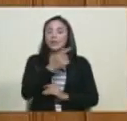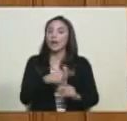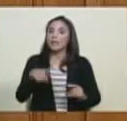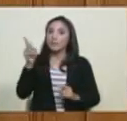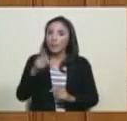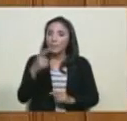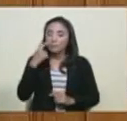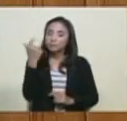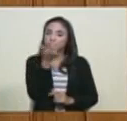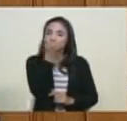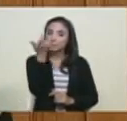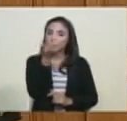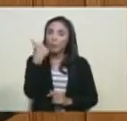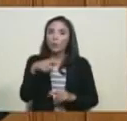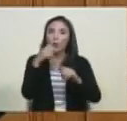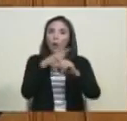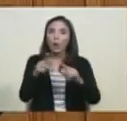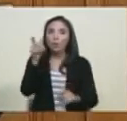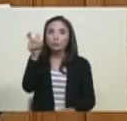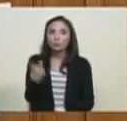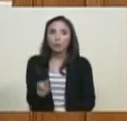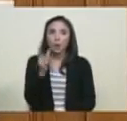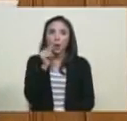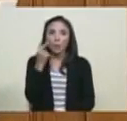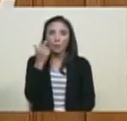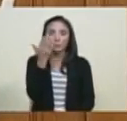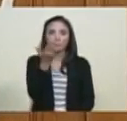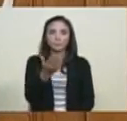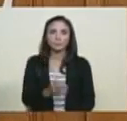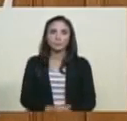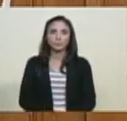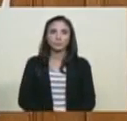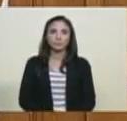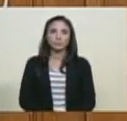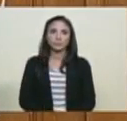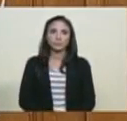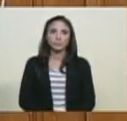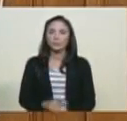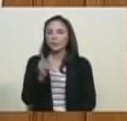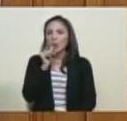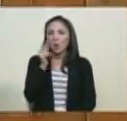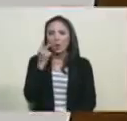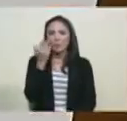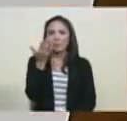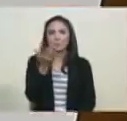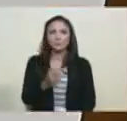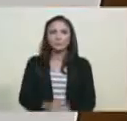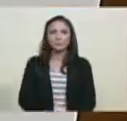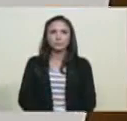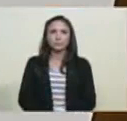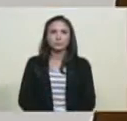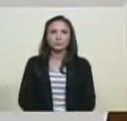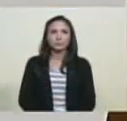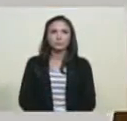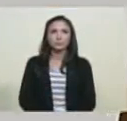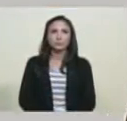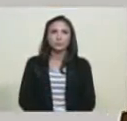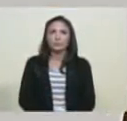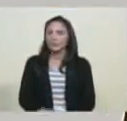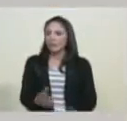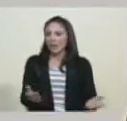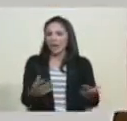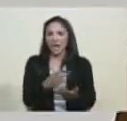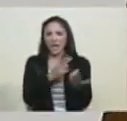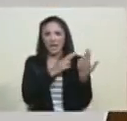Igualmente, pido colaboración. Aquí está el llamado Pico, que es referido, no es ningún